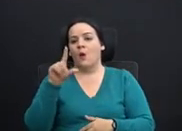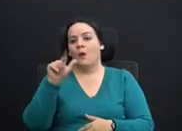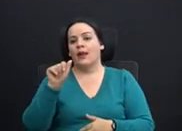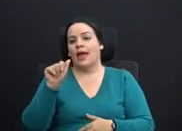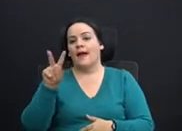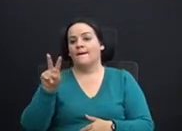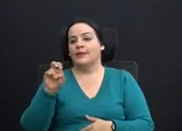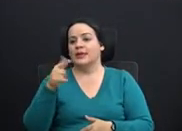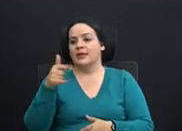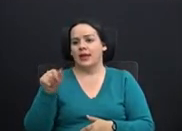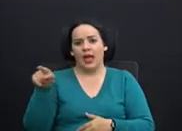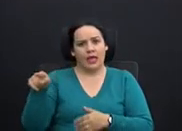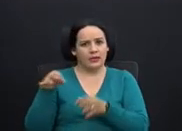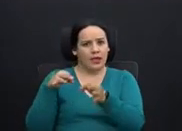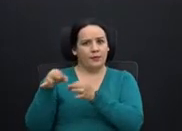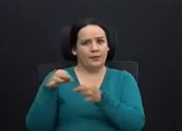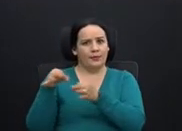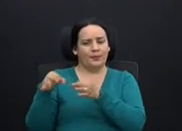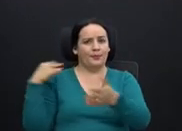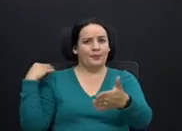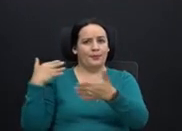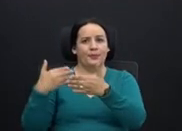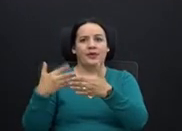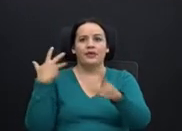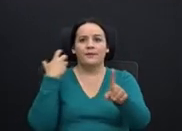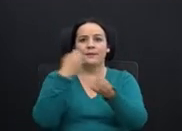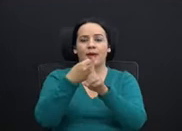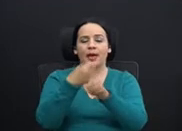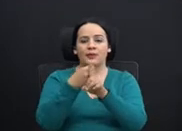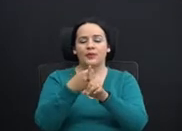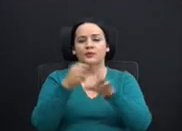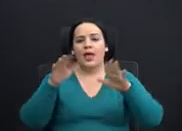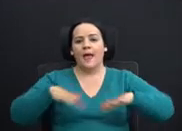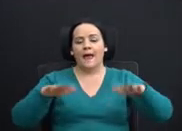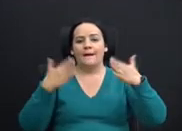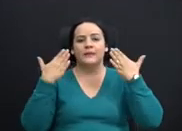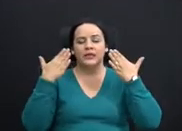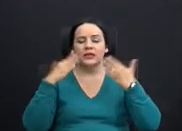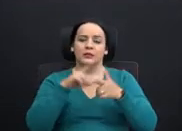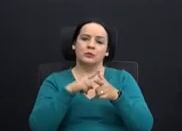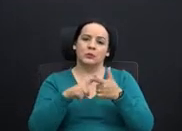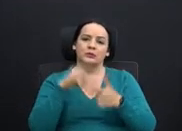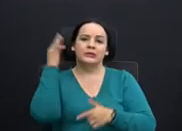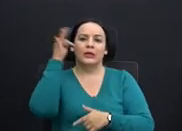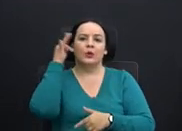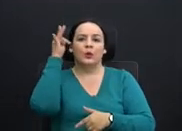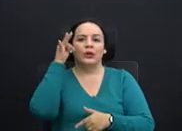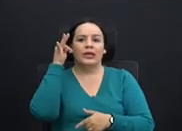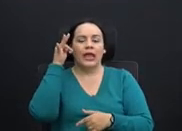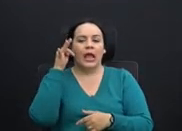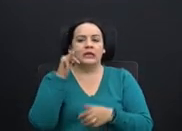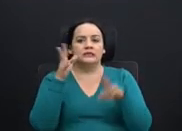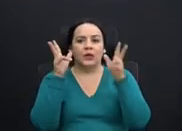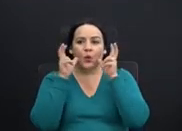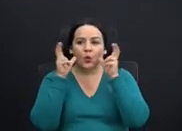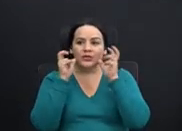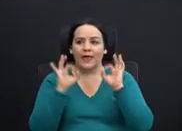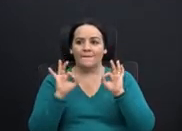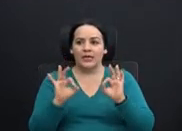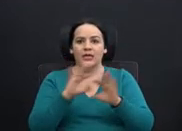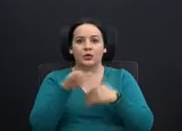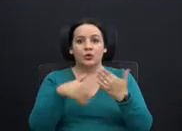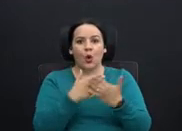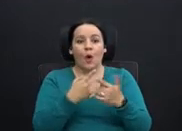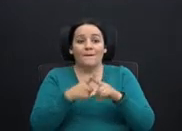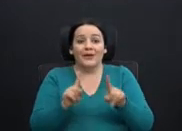extensiva explicación de cuáles eran los impactos ambientales. Así que en la teoría las cosas suenan bien, pero en la práctica